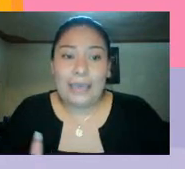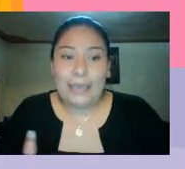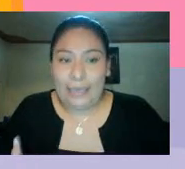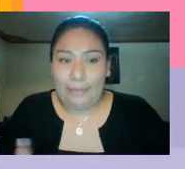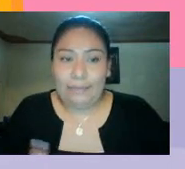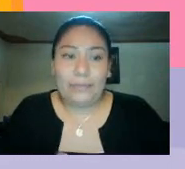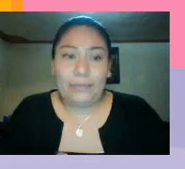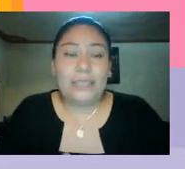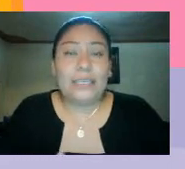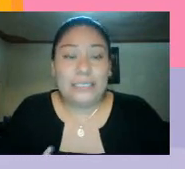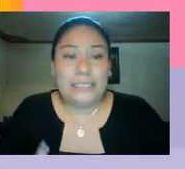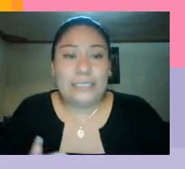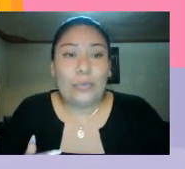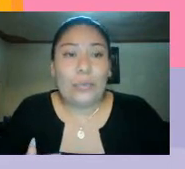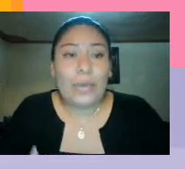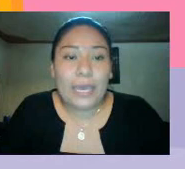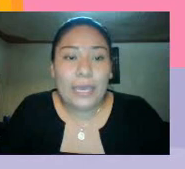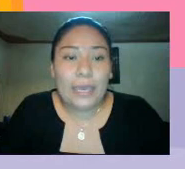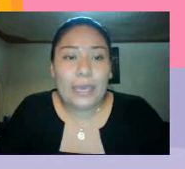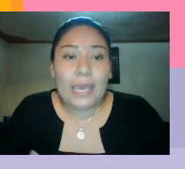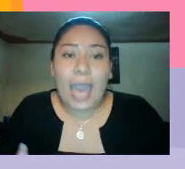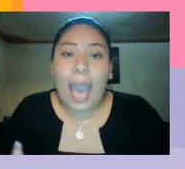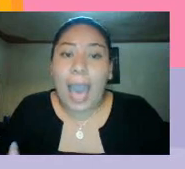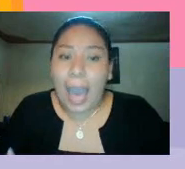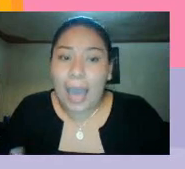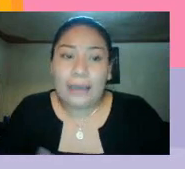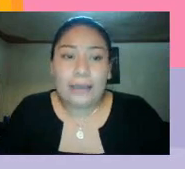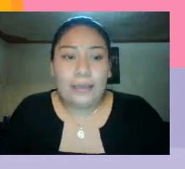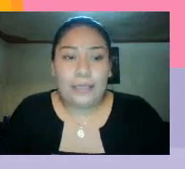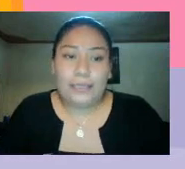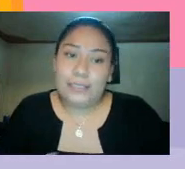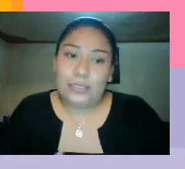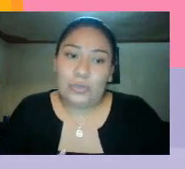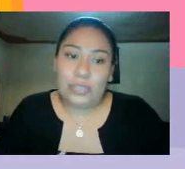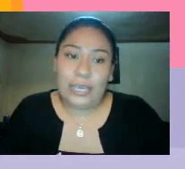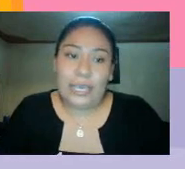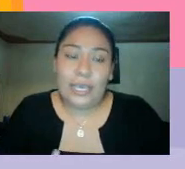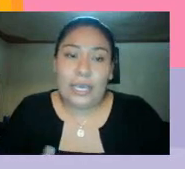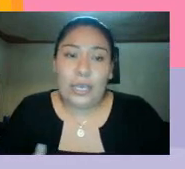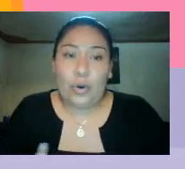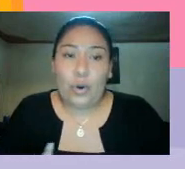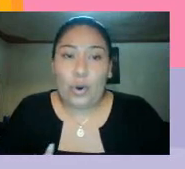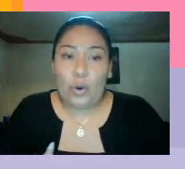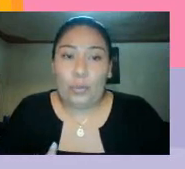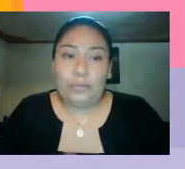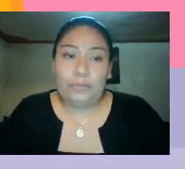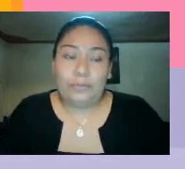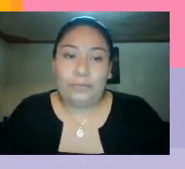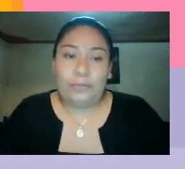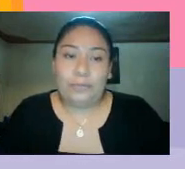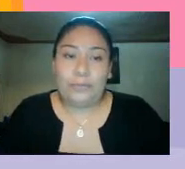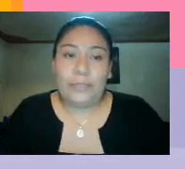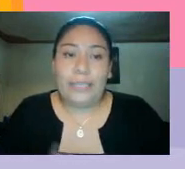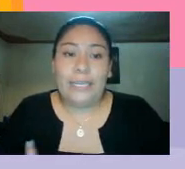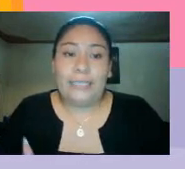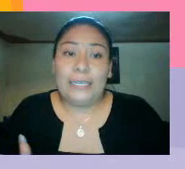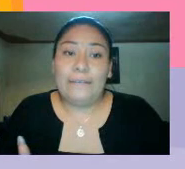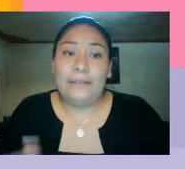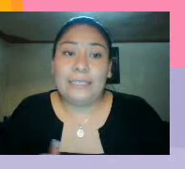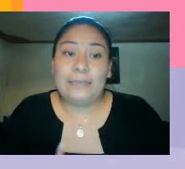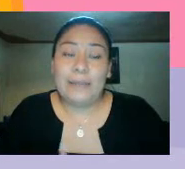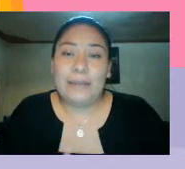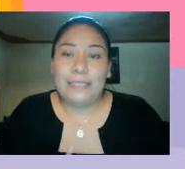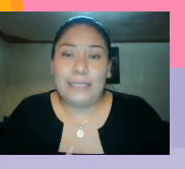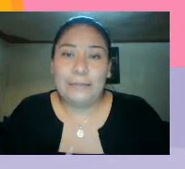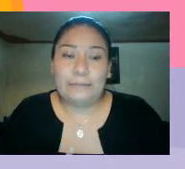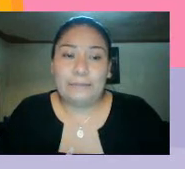A, E, inciso B, A, inciso C, O? ¿Qué letra le